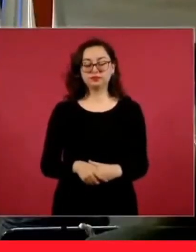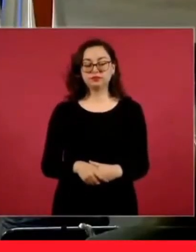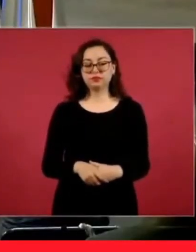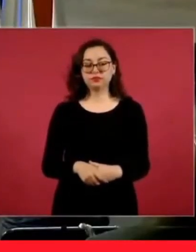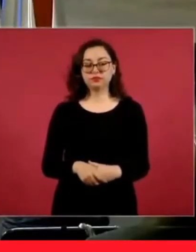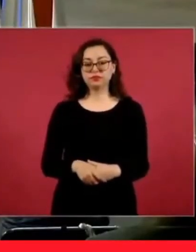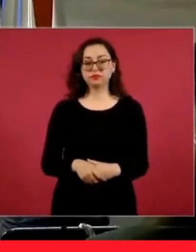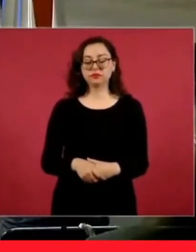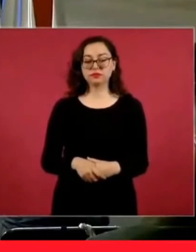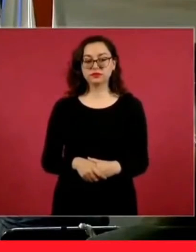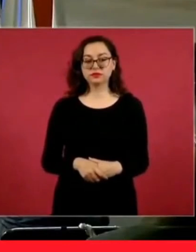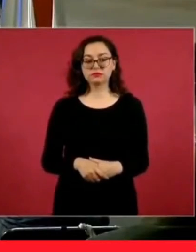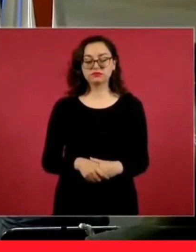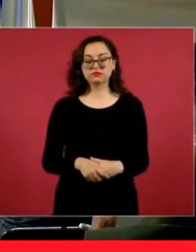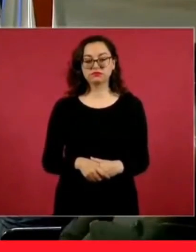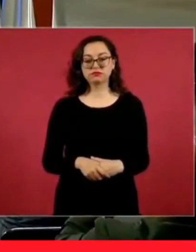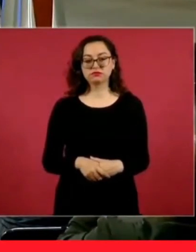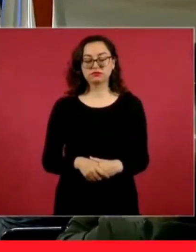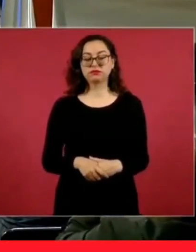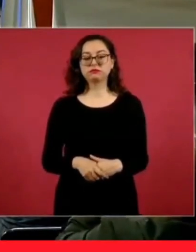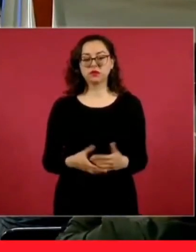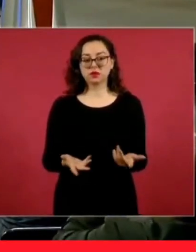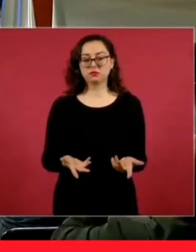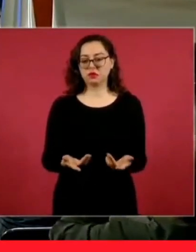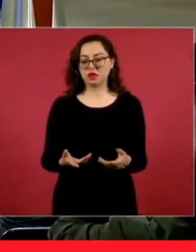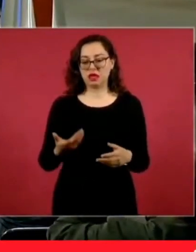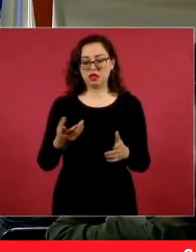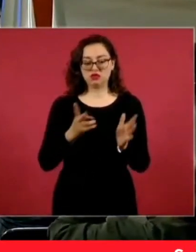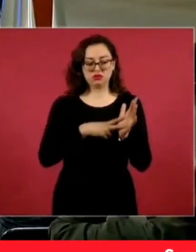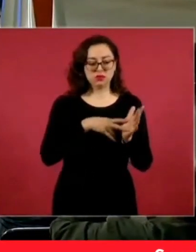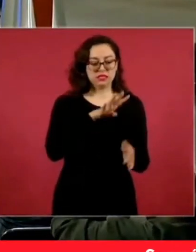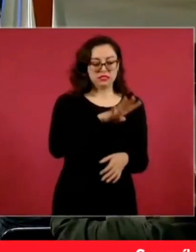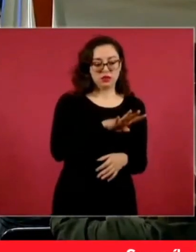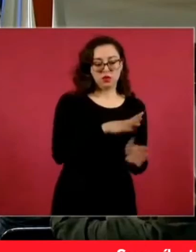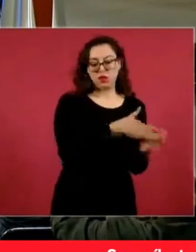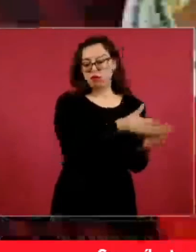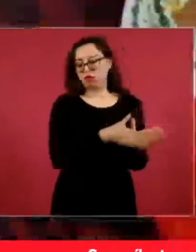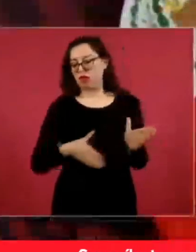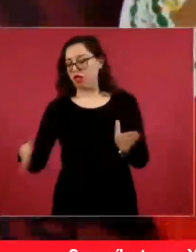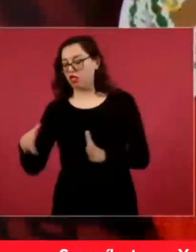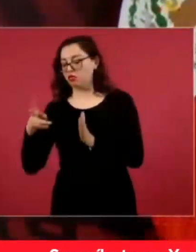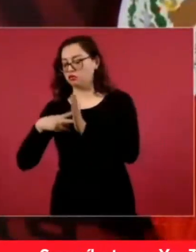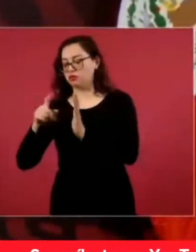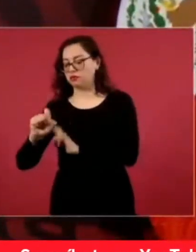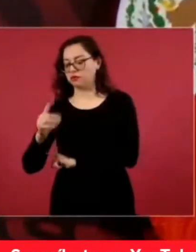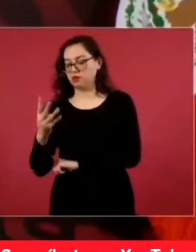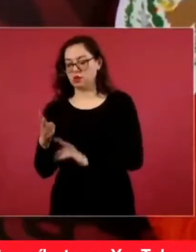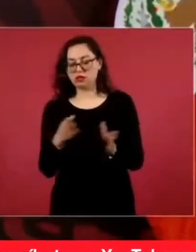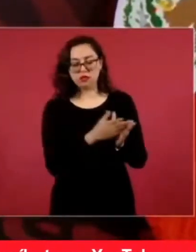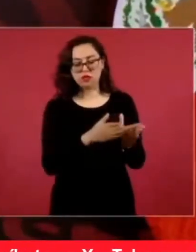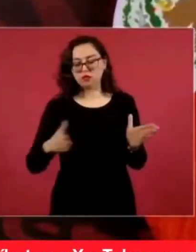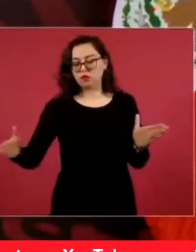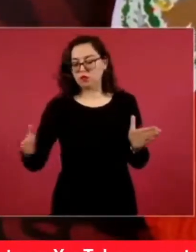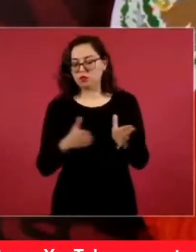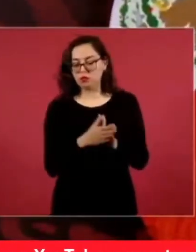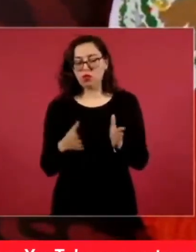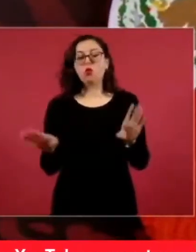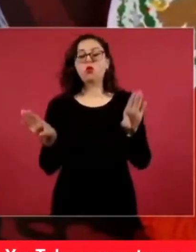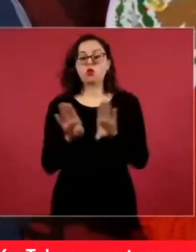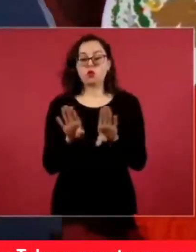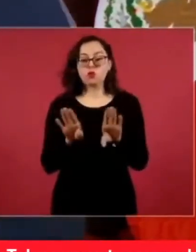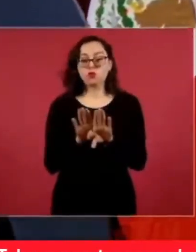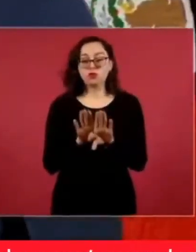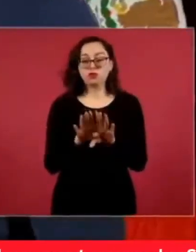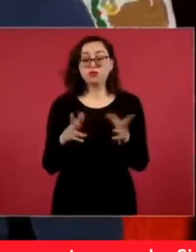encontramos, cómo la estamos dejando, que también se aclare lo de la